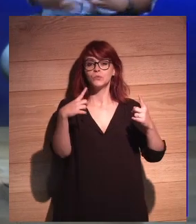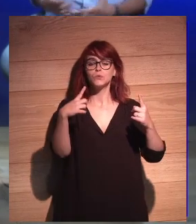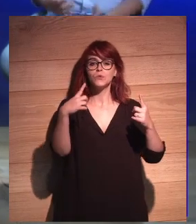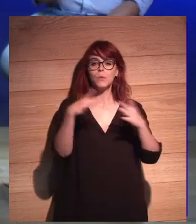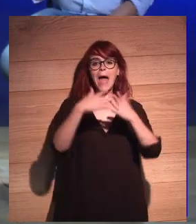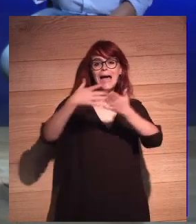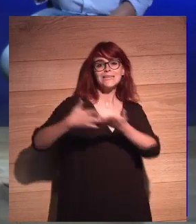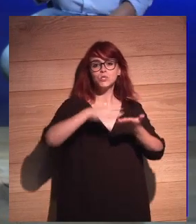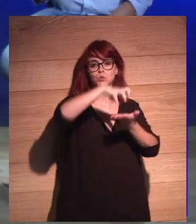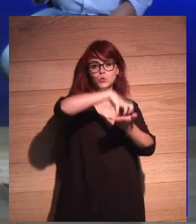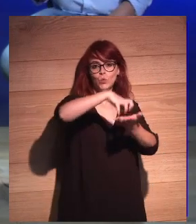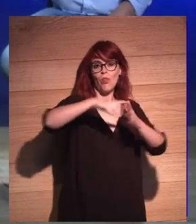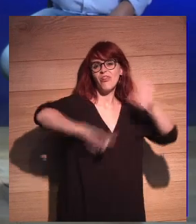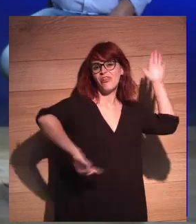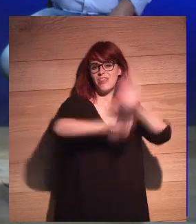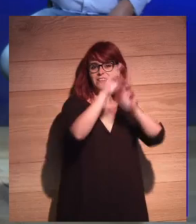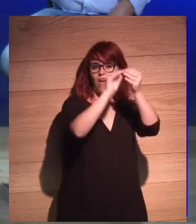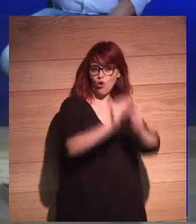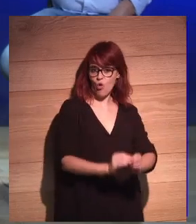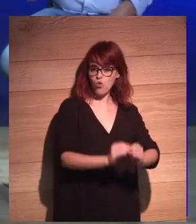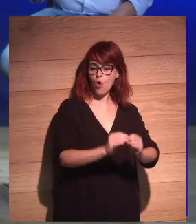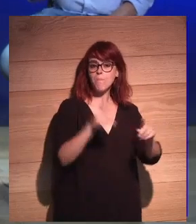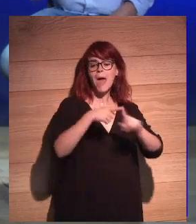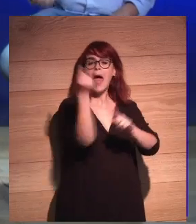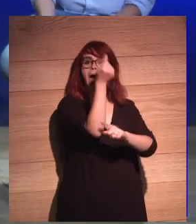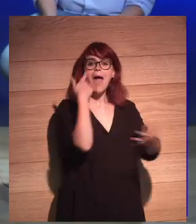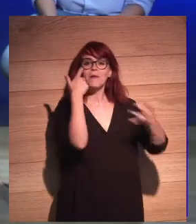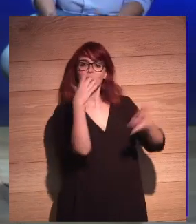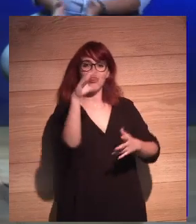era un estudio de desarrollo enfocado a animación, a